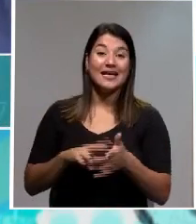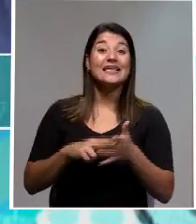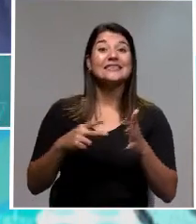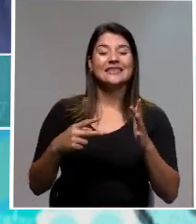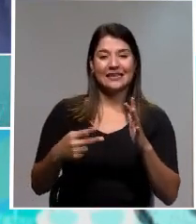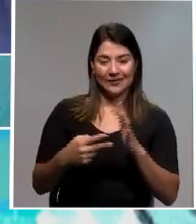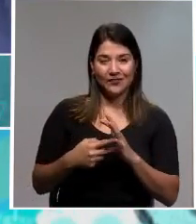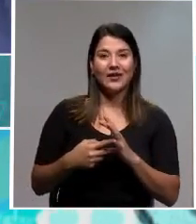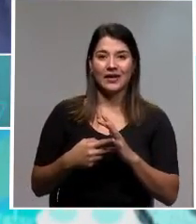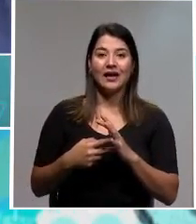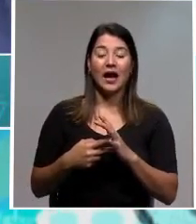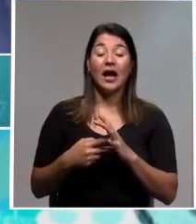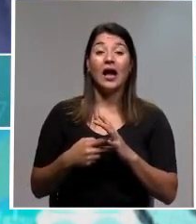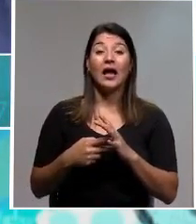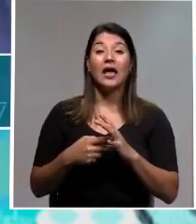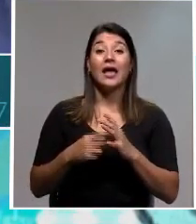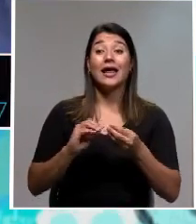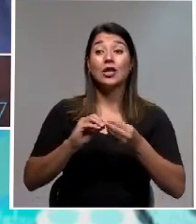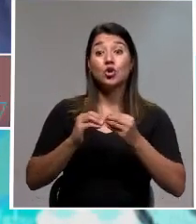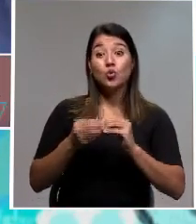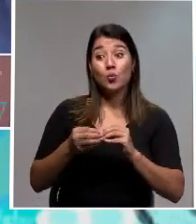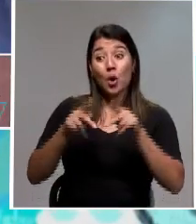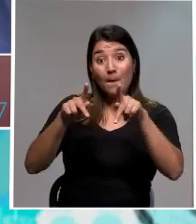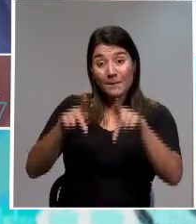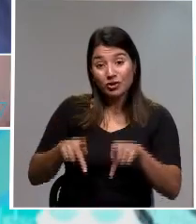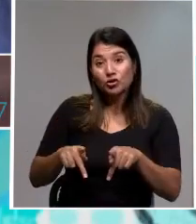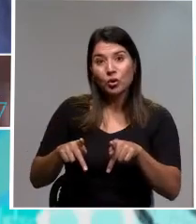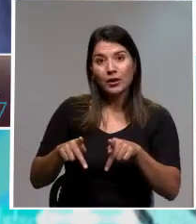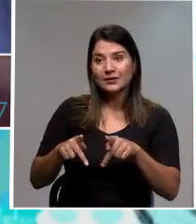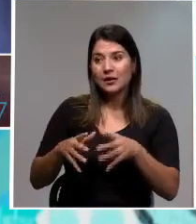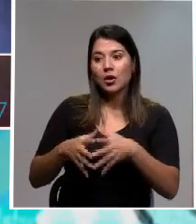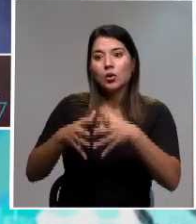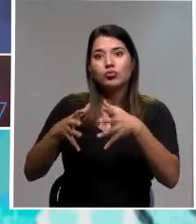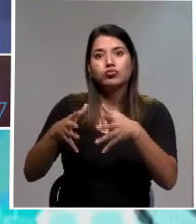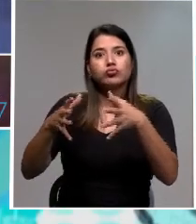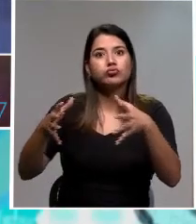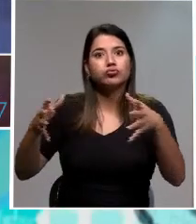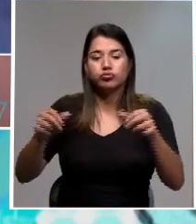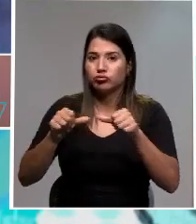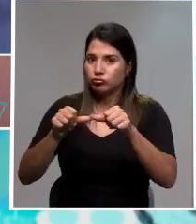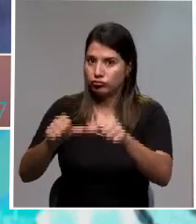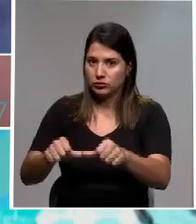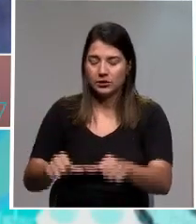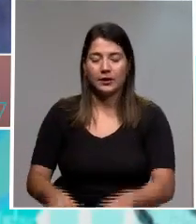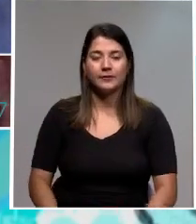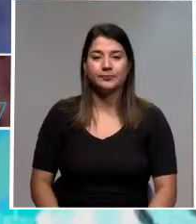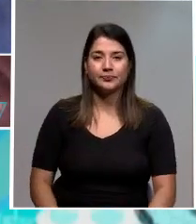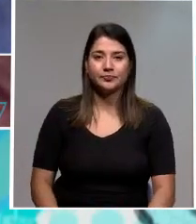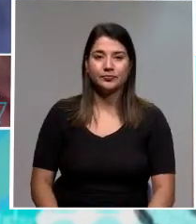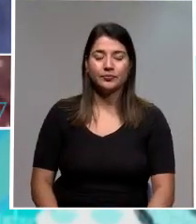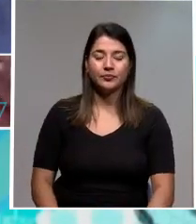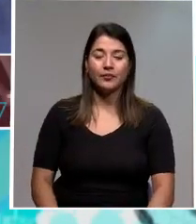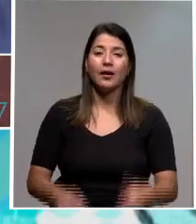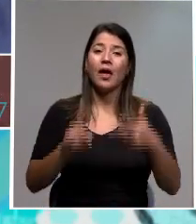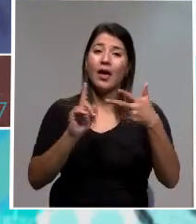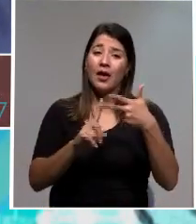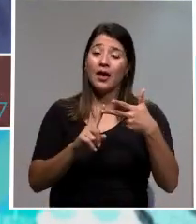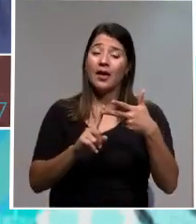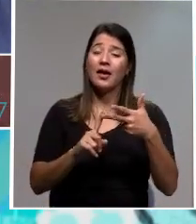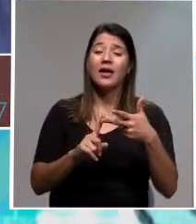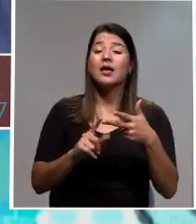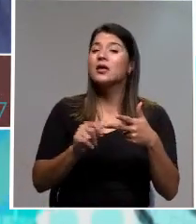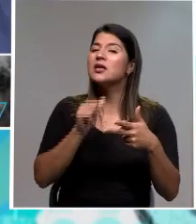el incremento en la población mundial continúa. Hay un tema de